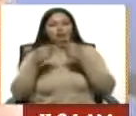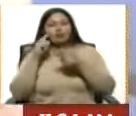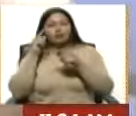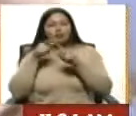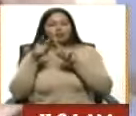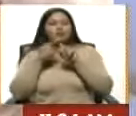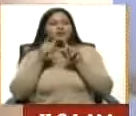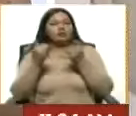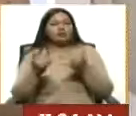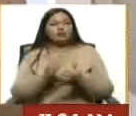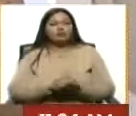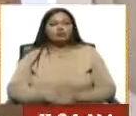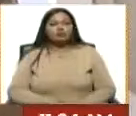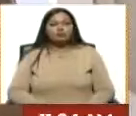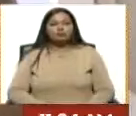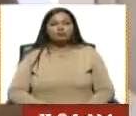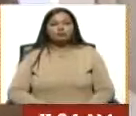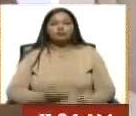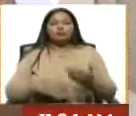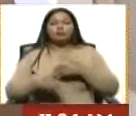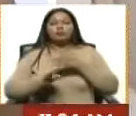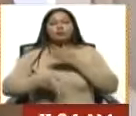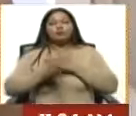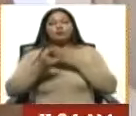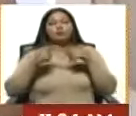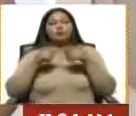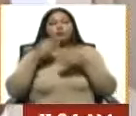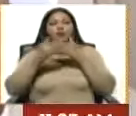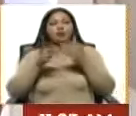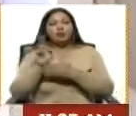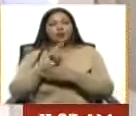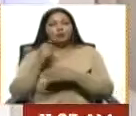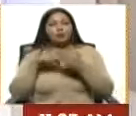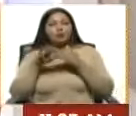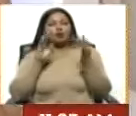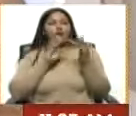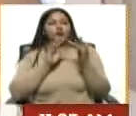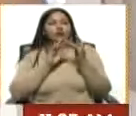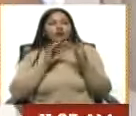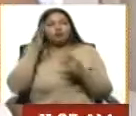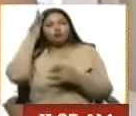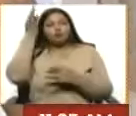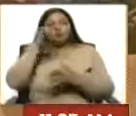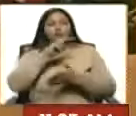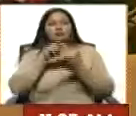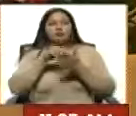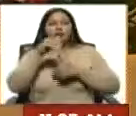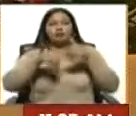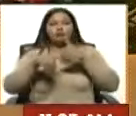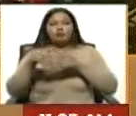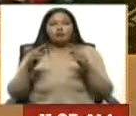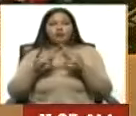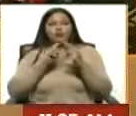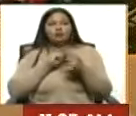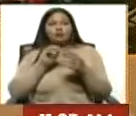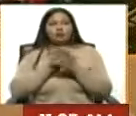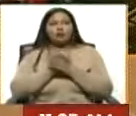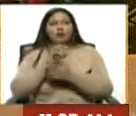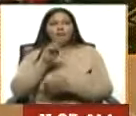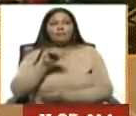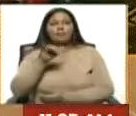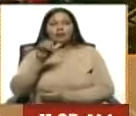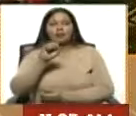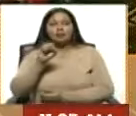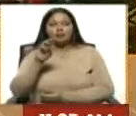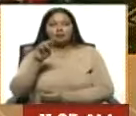a activistas. Así es, vamos a seguir conversando con usted, pero de inmediato tenemos que trasladarnos al Consejo Nacional Electoral. Allí se encuentra nuestra compañera Meisber